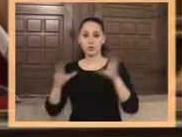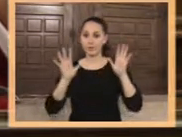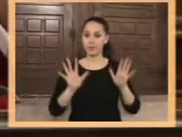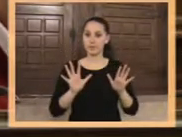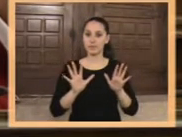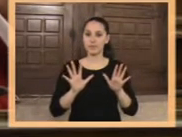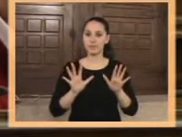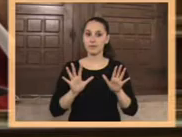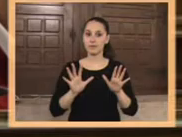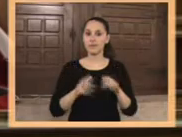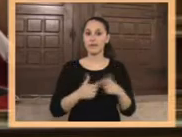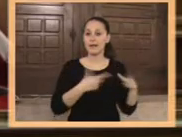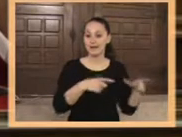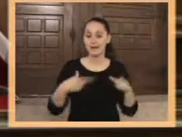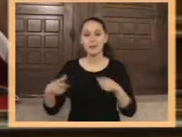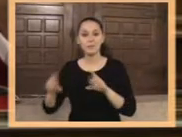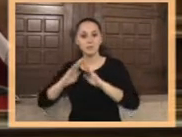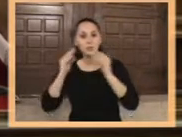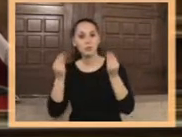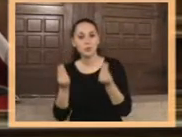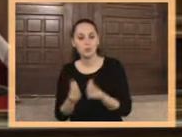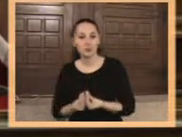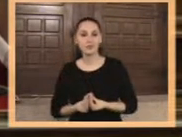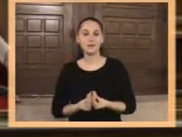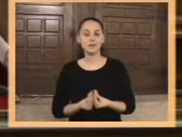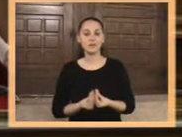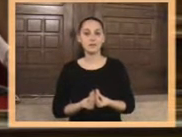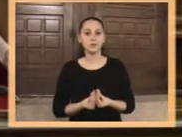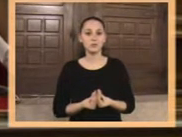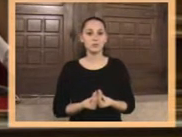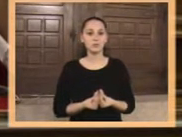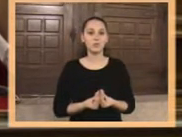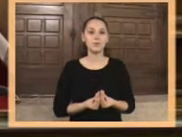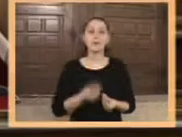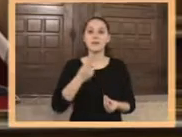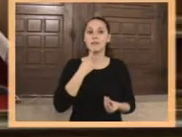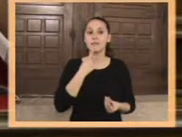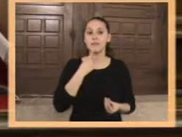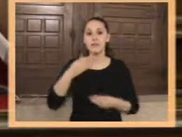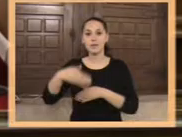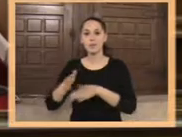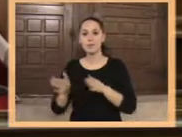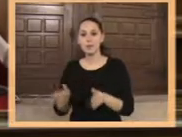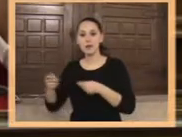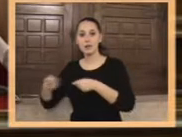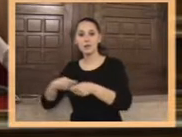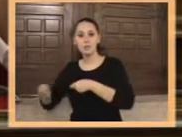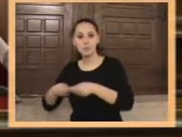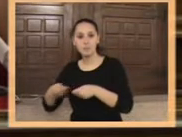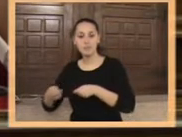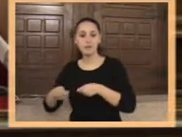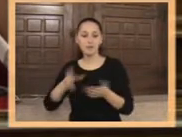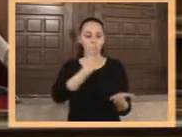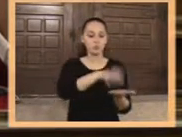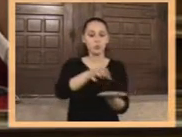resumen tratan de regular las autorizaciones y licencias, clasifican los puestos del mercadillo, los puestos de